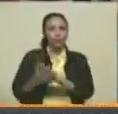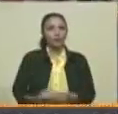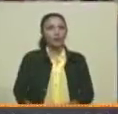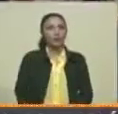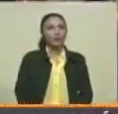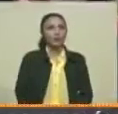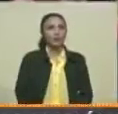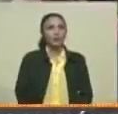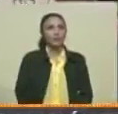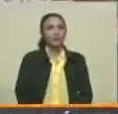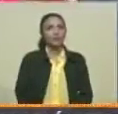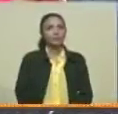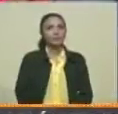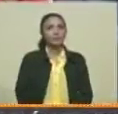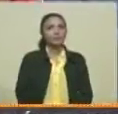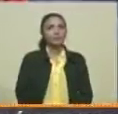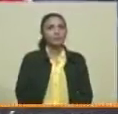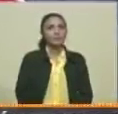Cumpliremos.